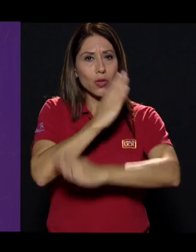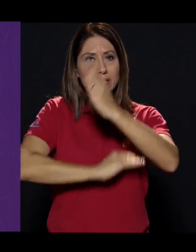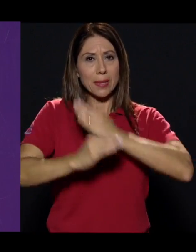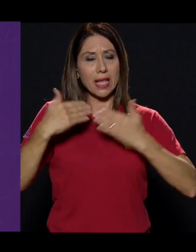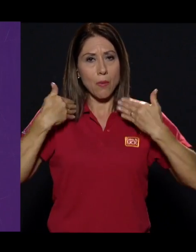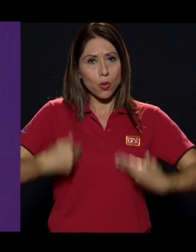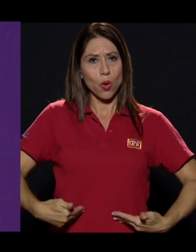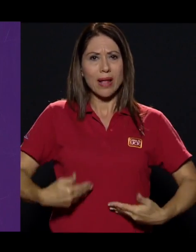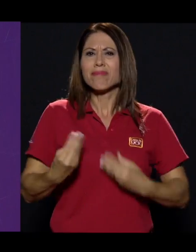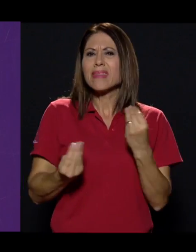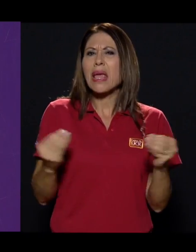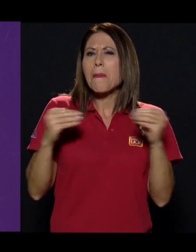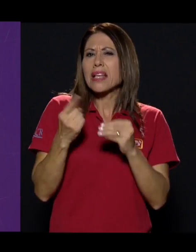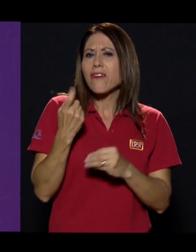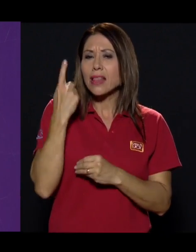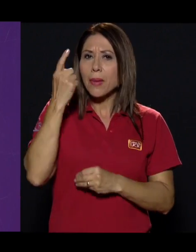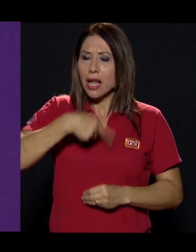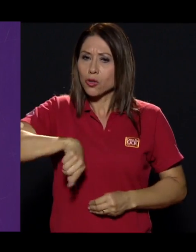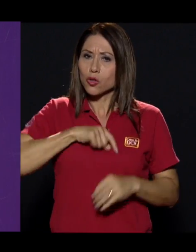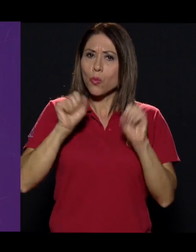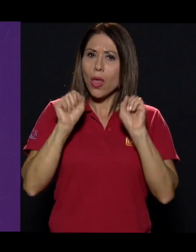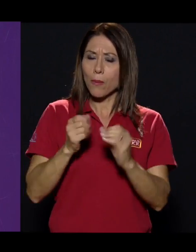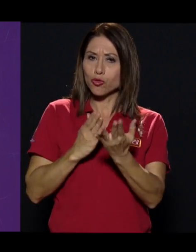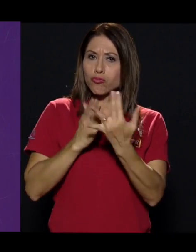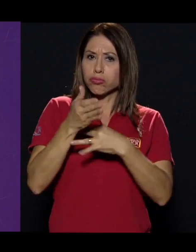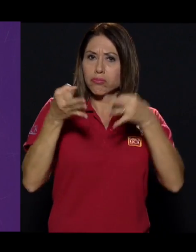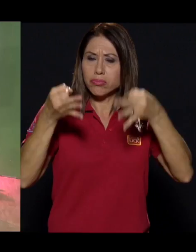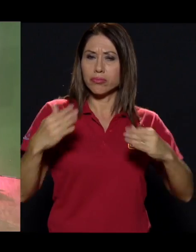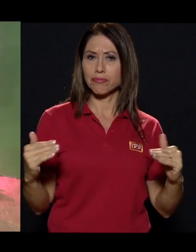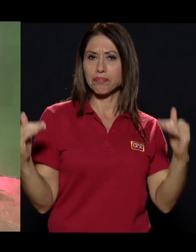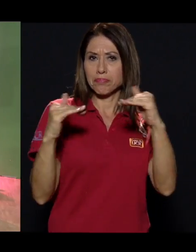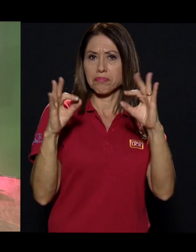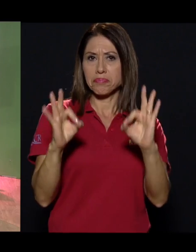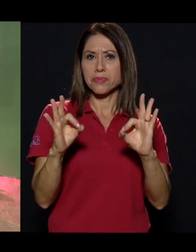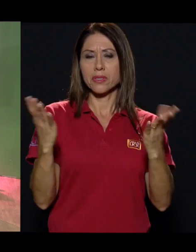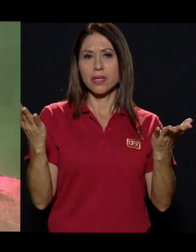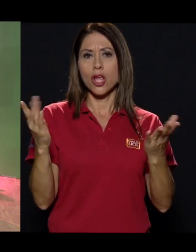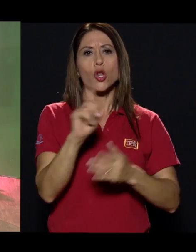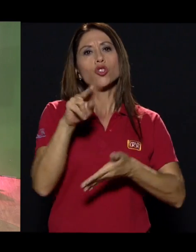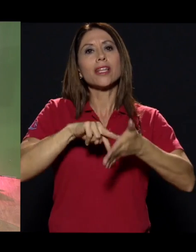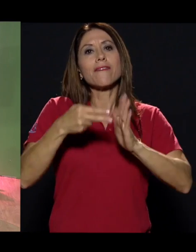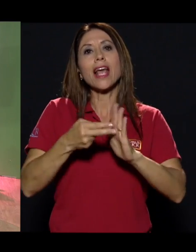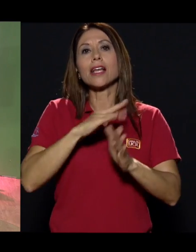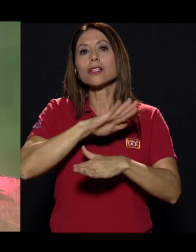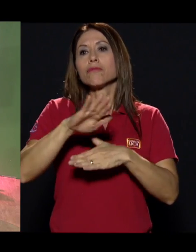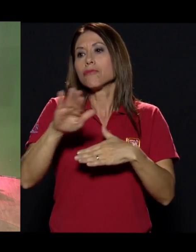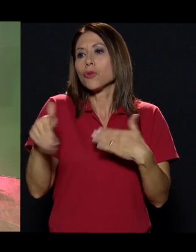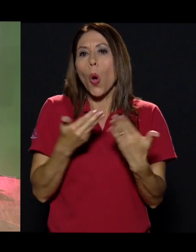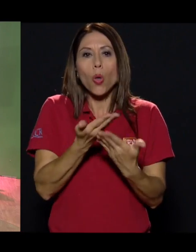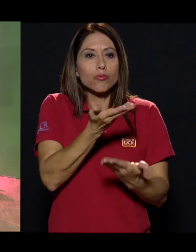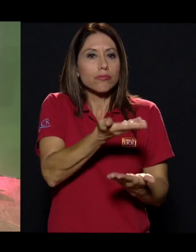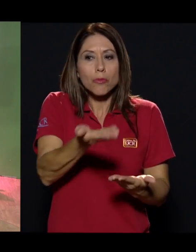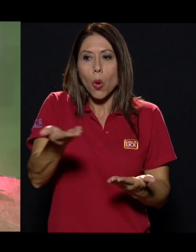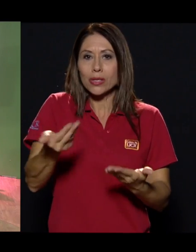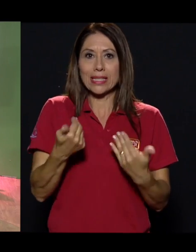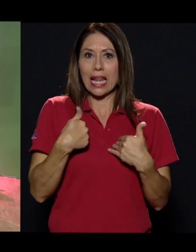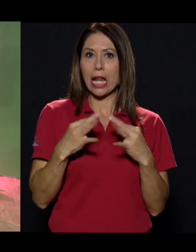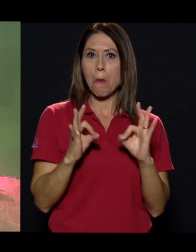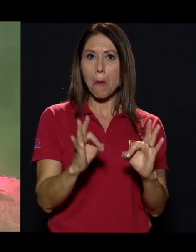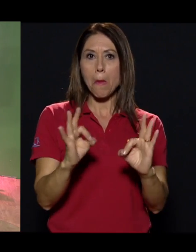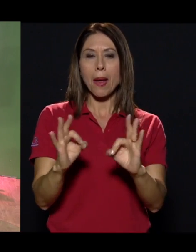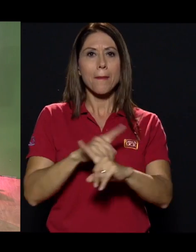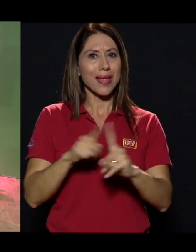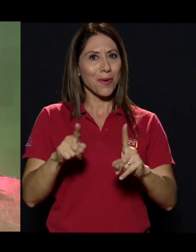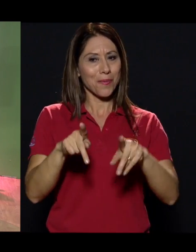que cambiar en el sistema de salud para que podamos acercarnos a un verdadero acceso en equidad de condiciones, ¿verdad? Porque no se trata solo de tener las herramientas